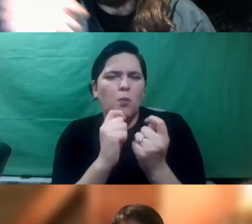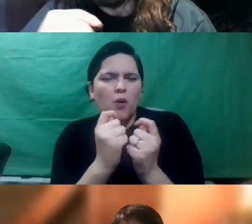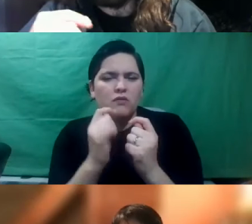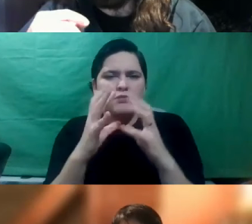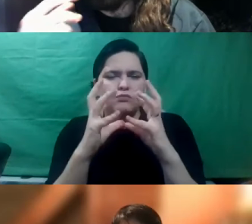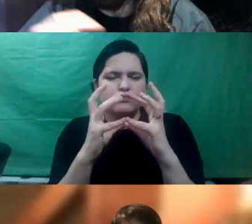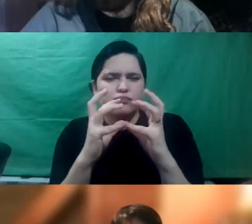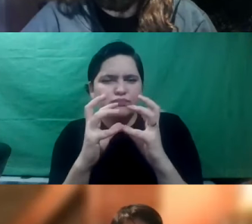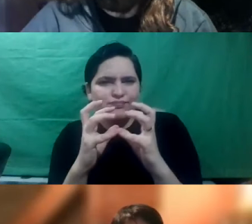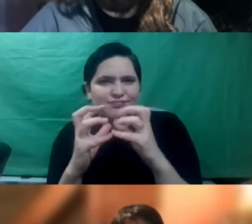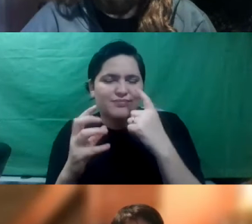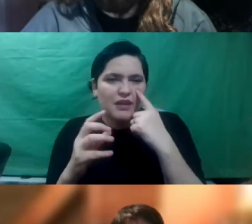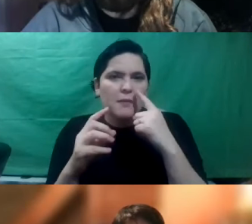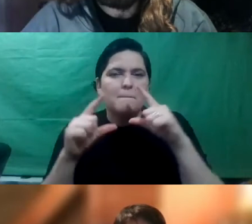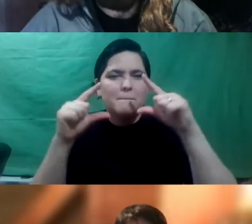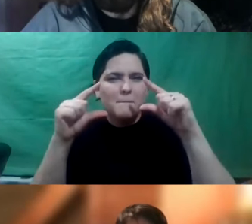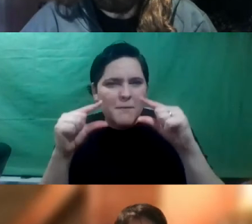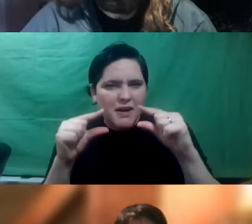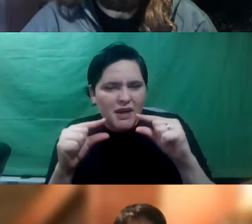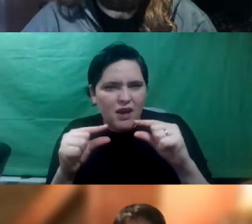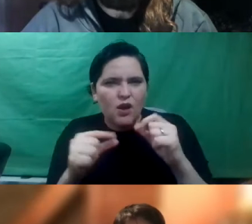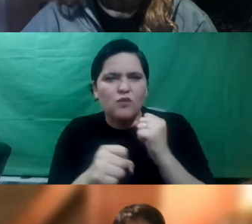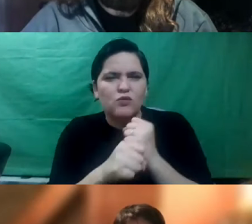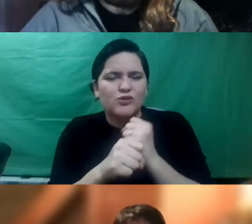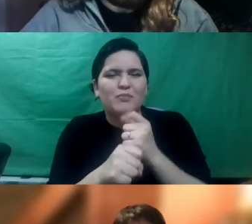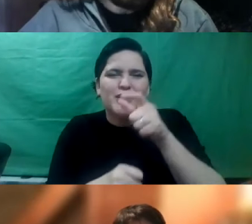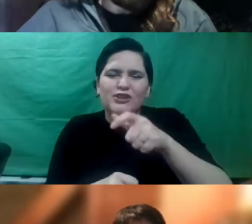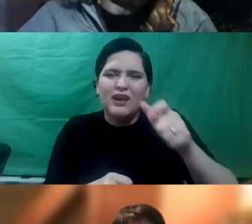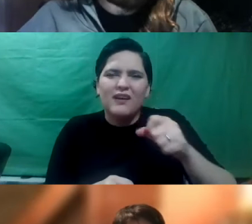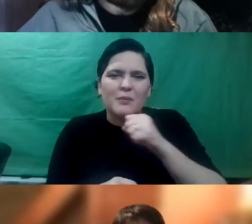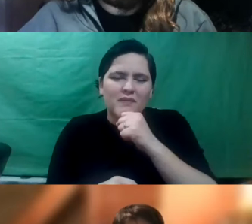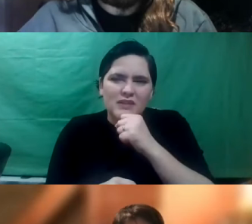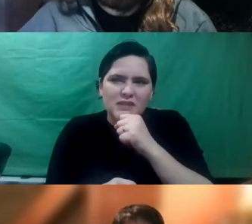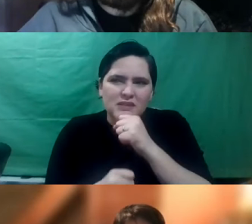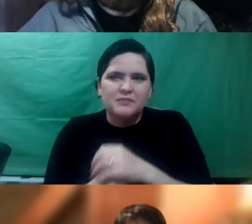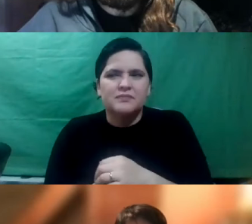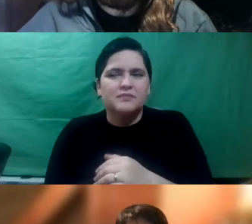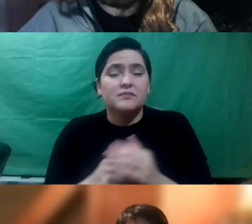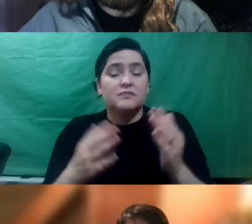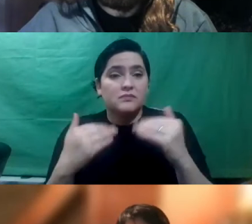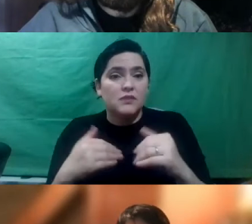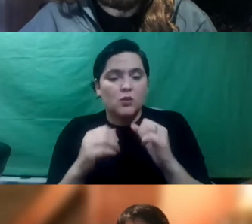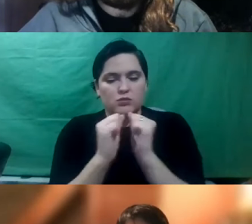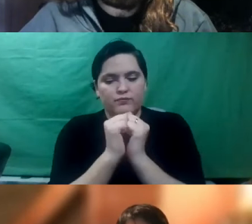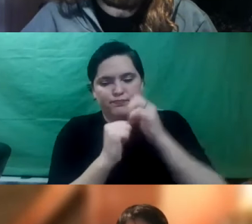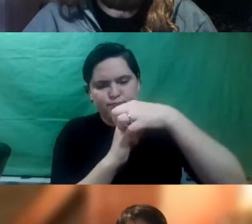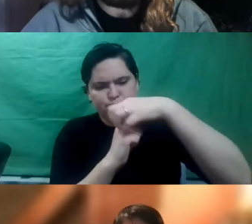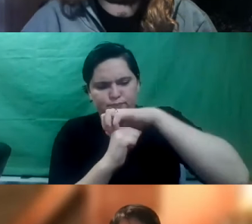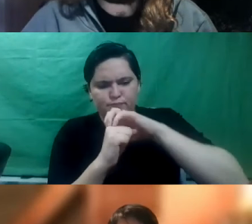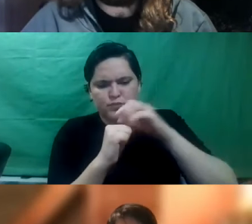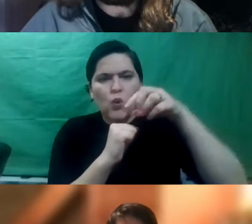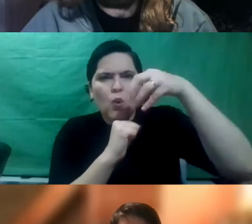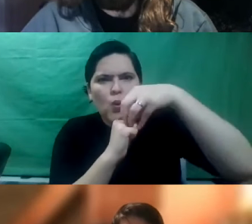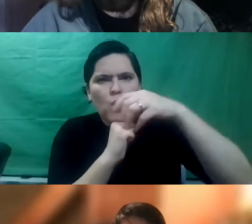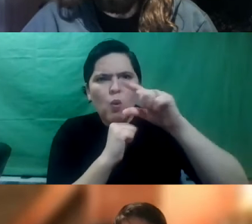puede reproducir los cambios funcionales que se observan resultado del envejecimiento. Y finalmente, la conectividad local de las regiones cerebrales explicaría gran